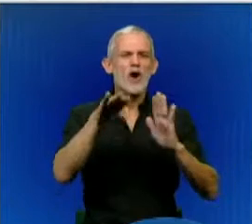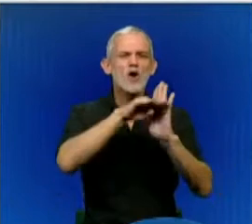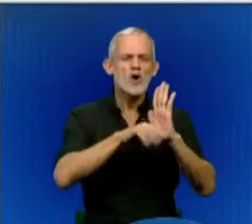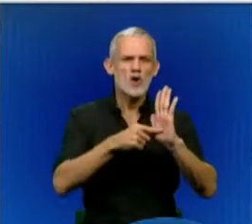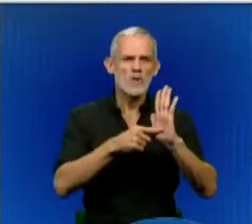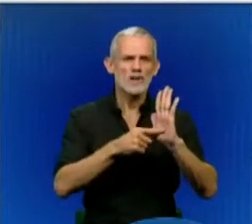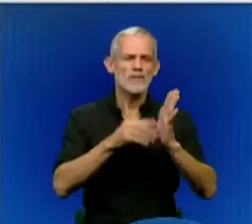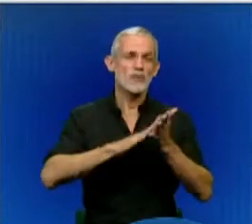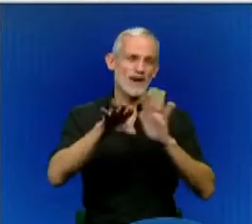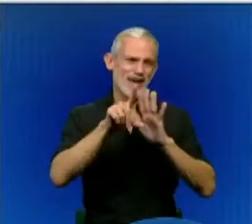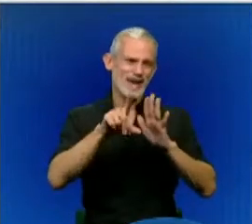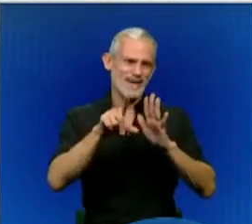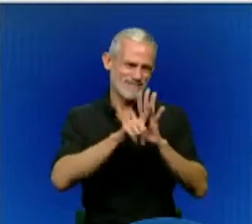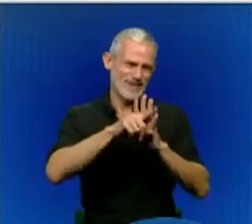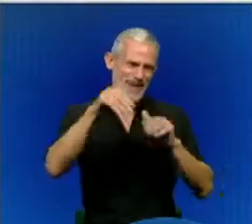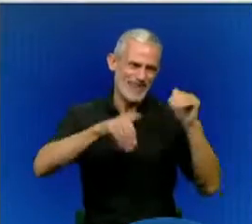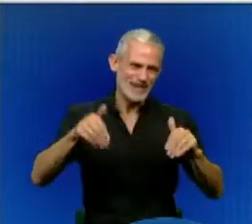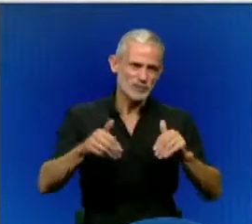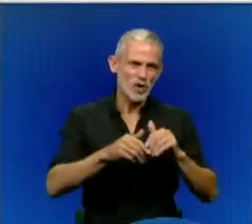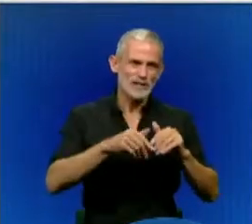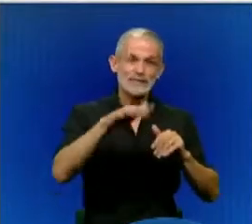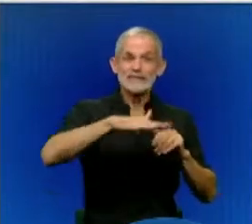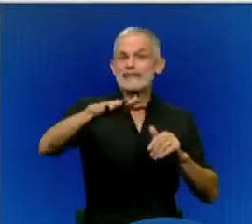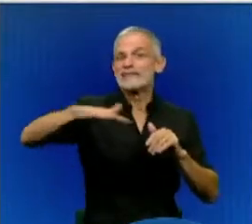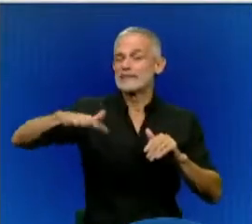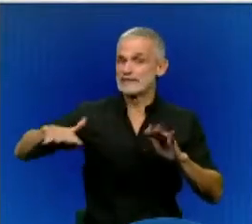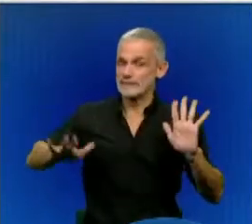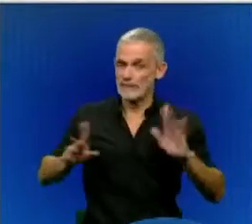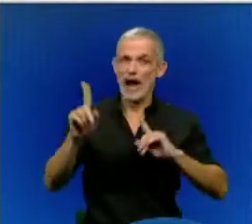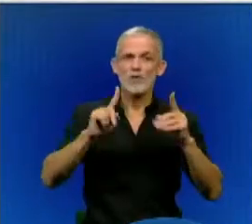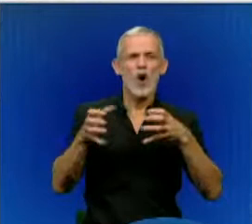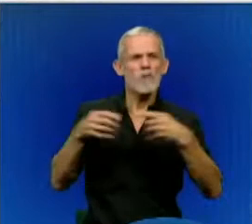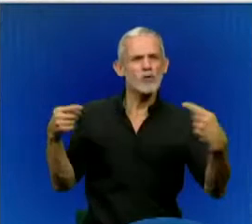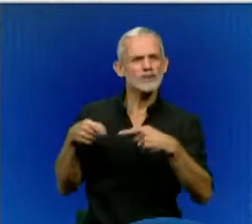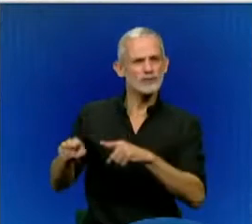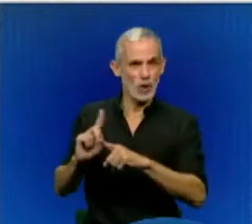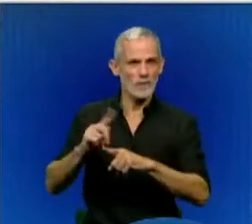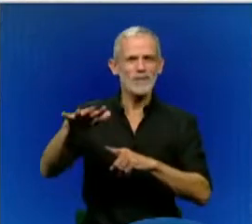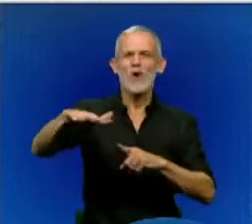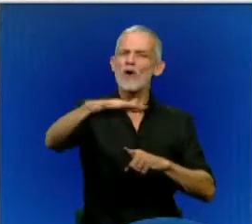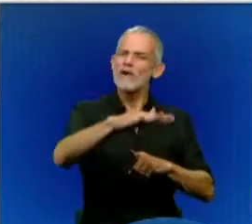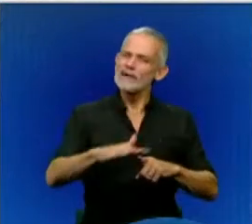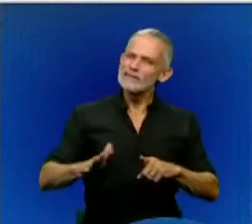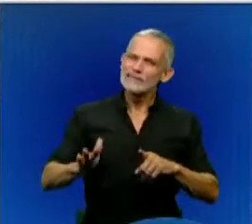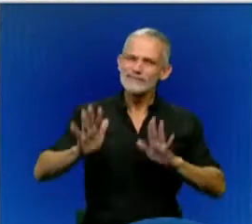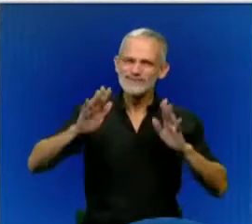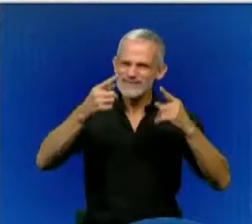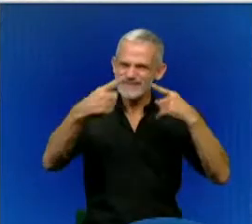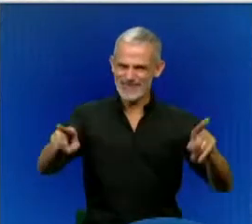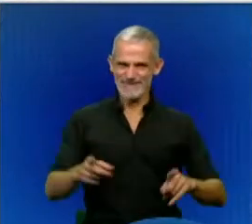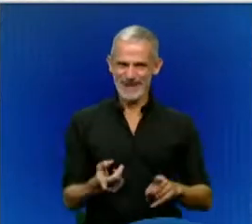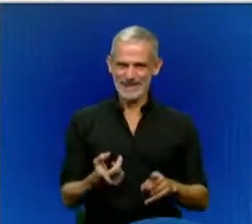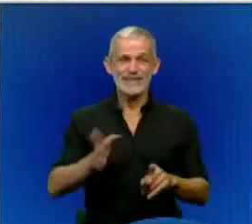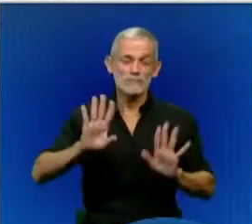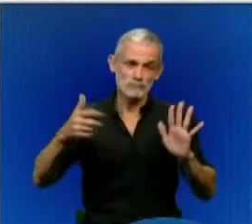electoral en los distritos o en alguno de los distritos gobernados por la oposición, hay una clara diferencia, ¿no?